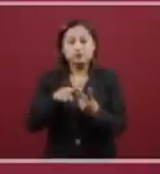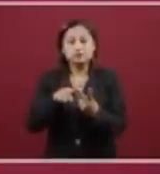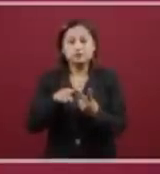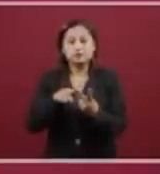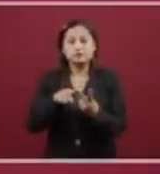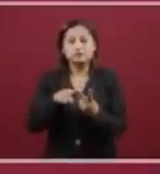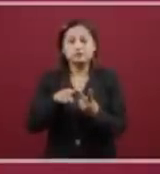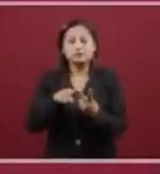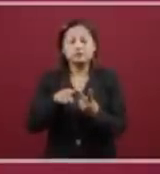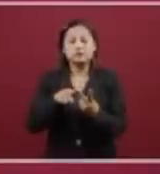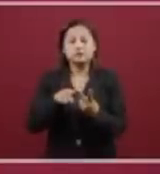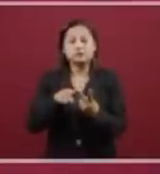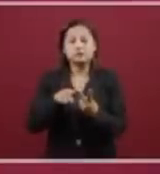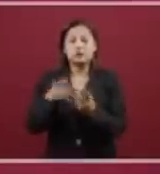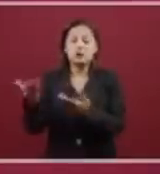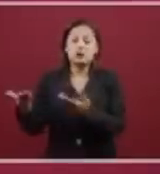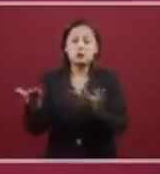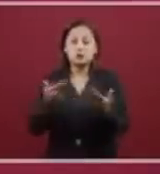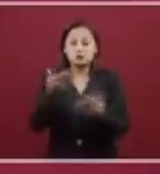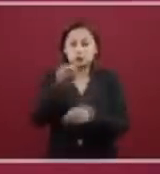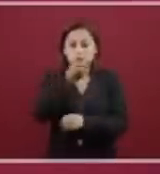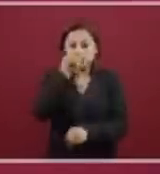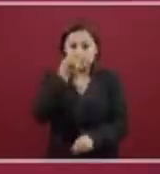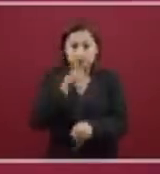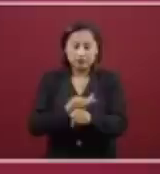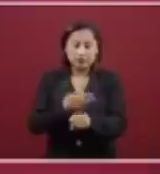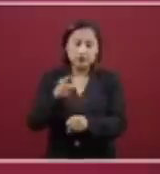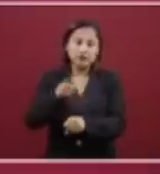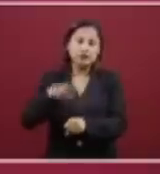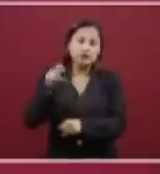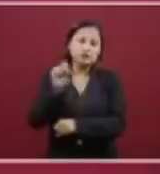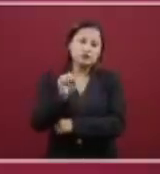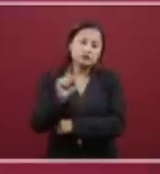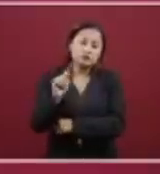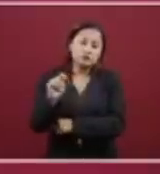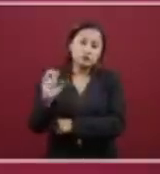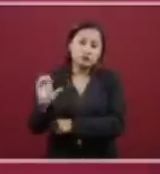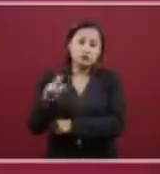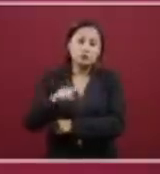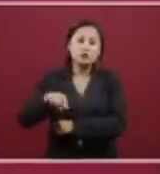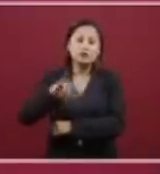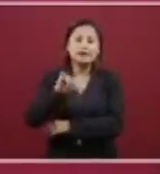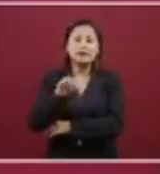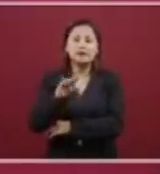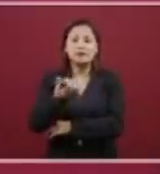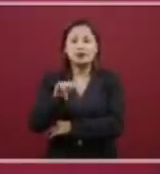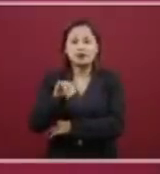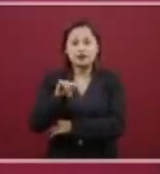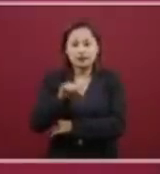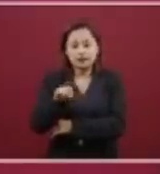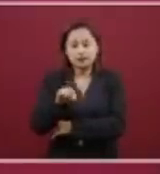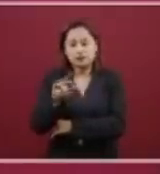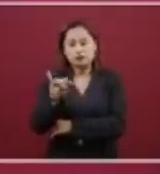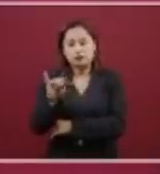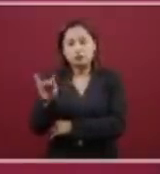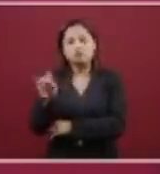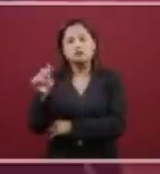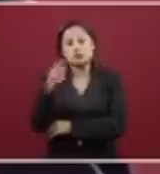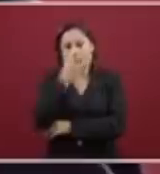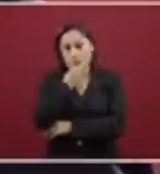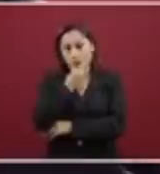el secretario de comunicaciones el ingeniero jiménez estudio para darles